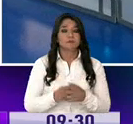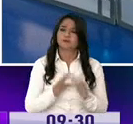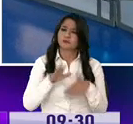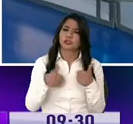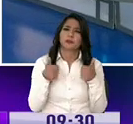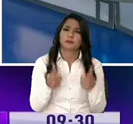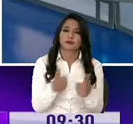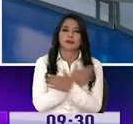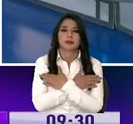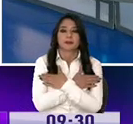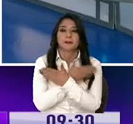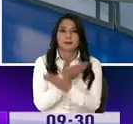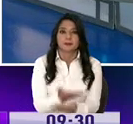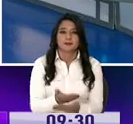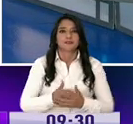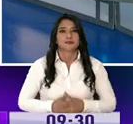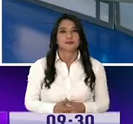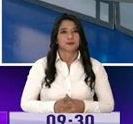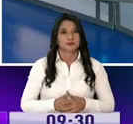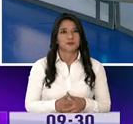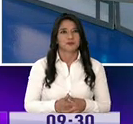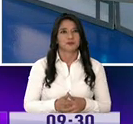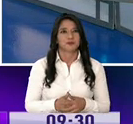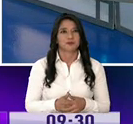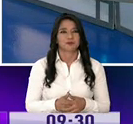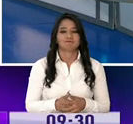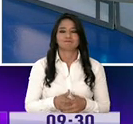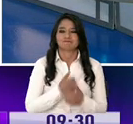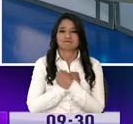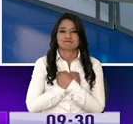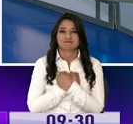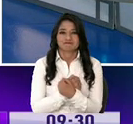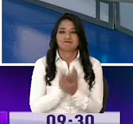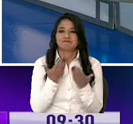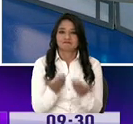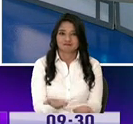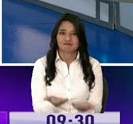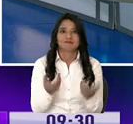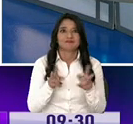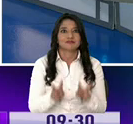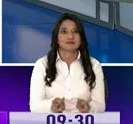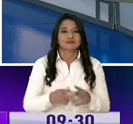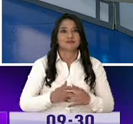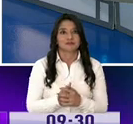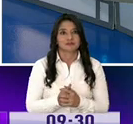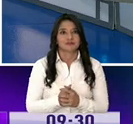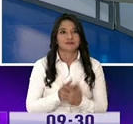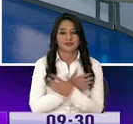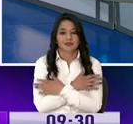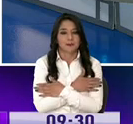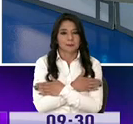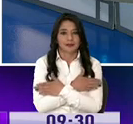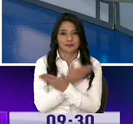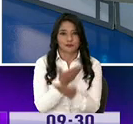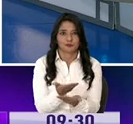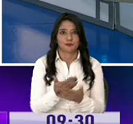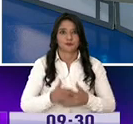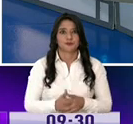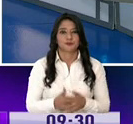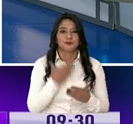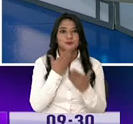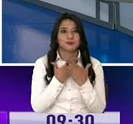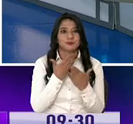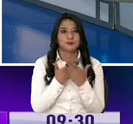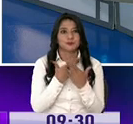querido, mandarte un abrazo grande por el Jorgito, hermano. Yo sé el cariño grande que se tenían, sobre todo contigo. Así que ahí te mando. Gracias,